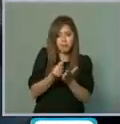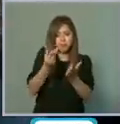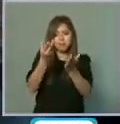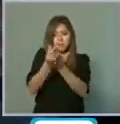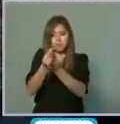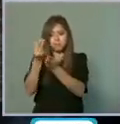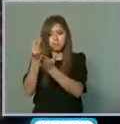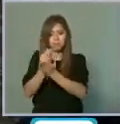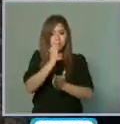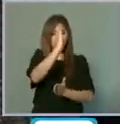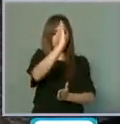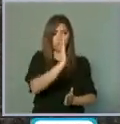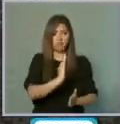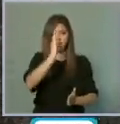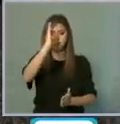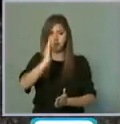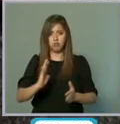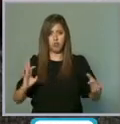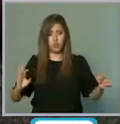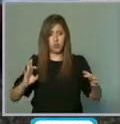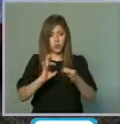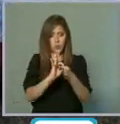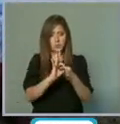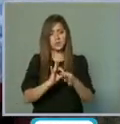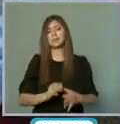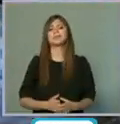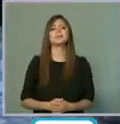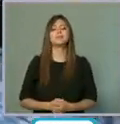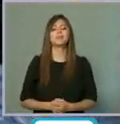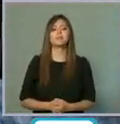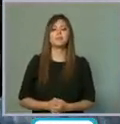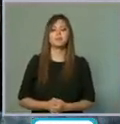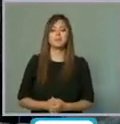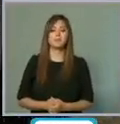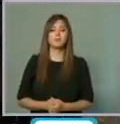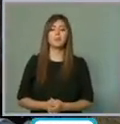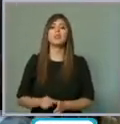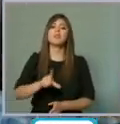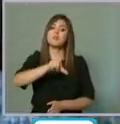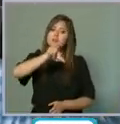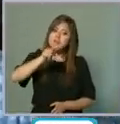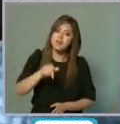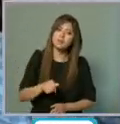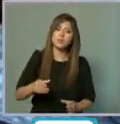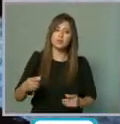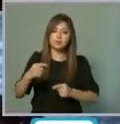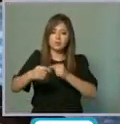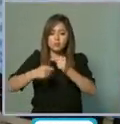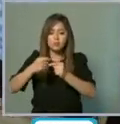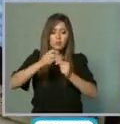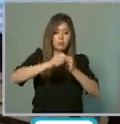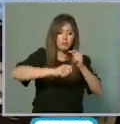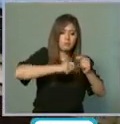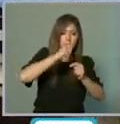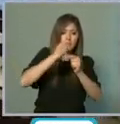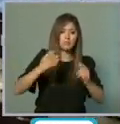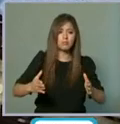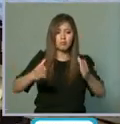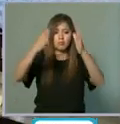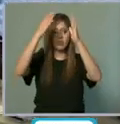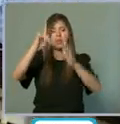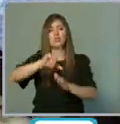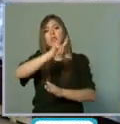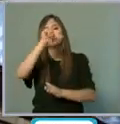totalmente ensamblada de esta forma. Ya después hay que ir moldeando el carrizo y a cada tamaño irlo